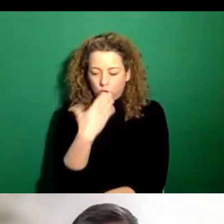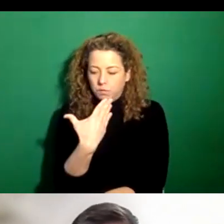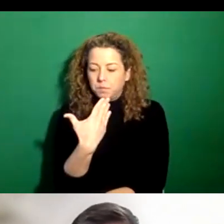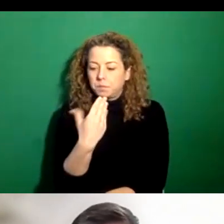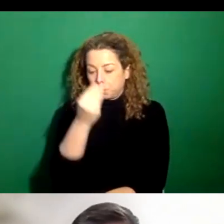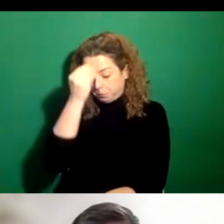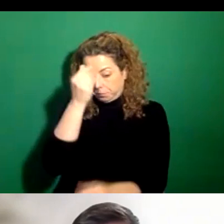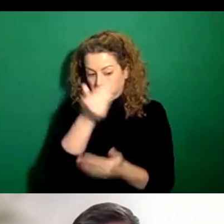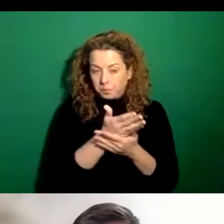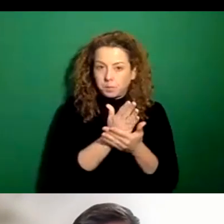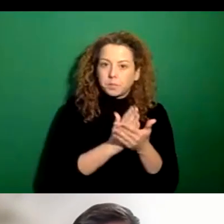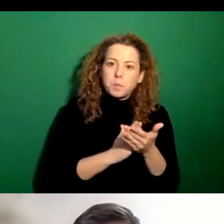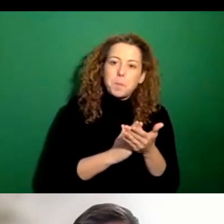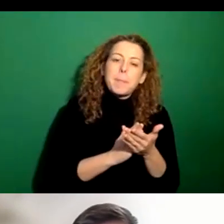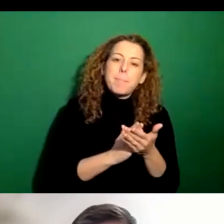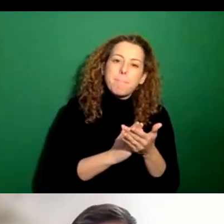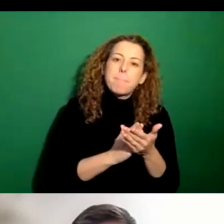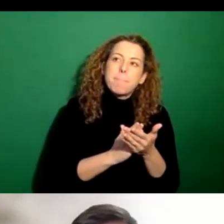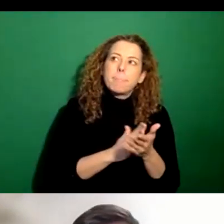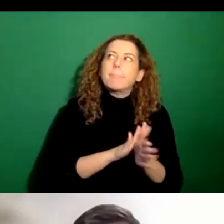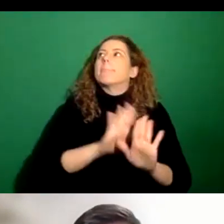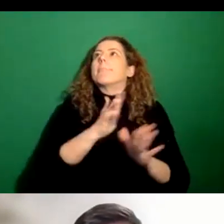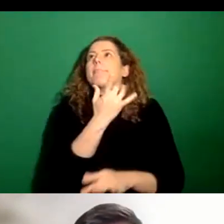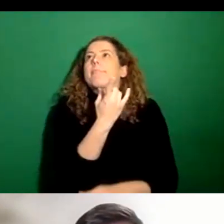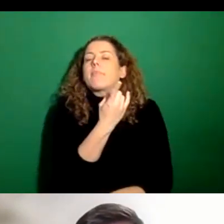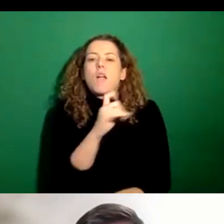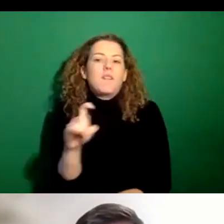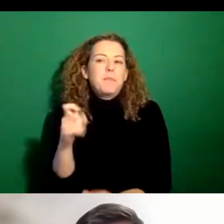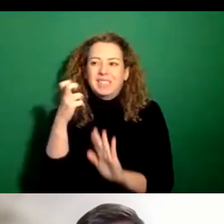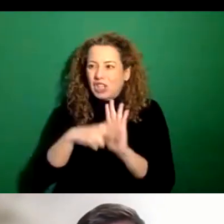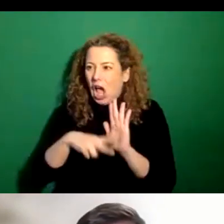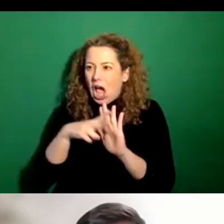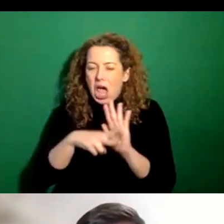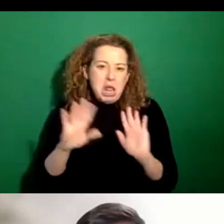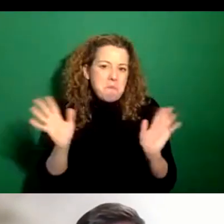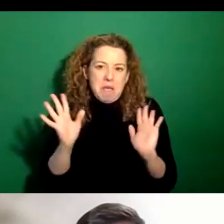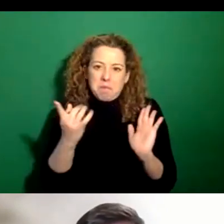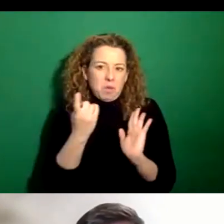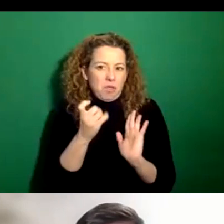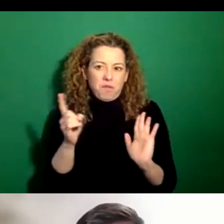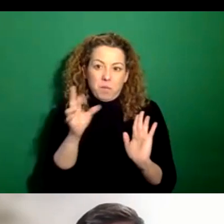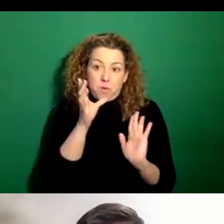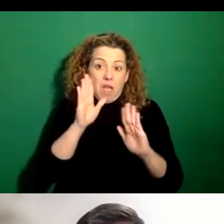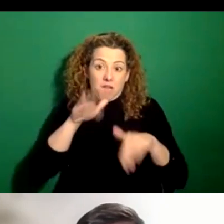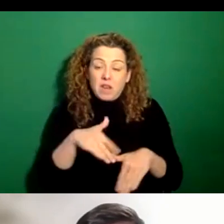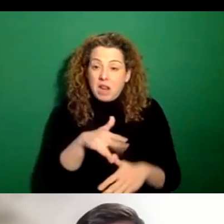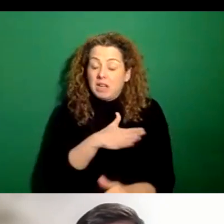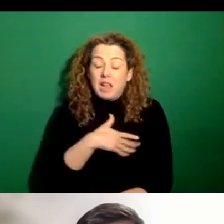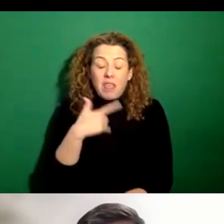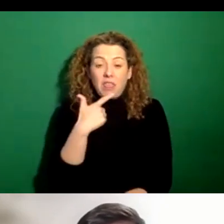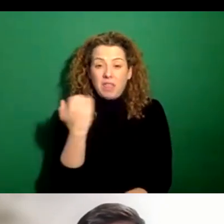lado no hace falta mucha más normas de la que hay. Al final se trata pues